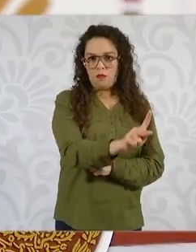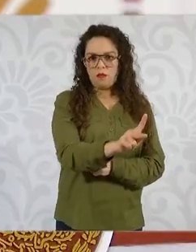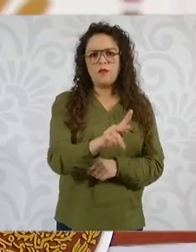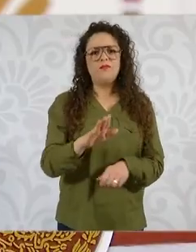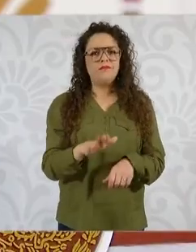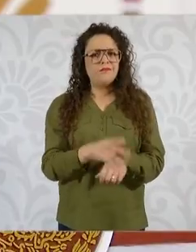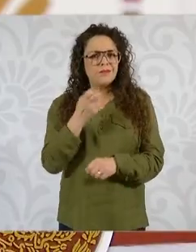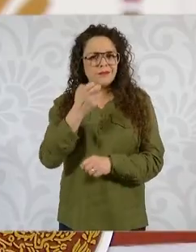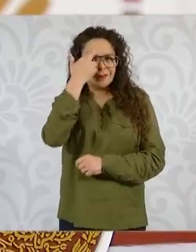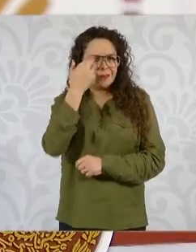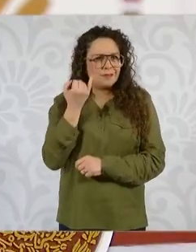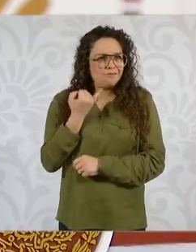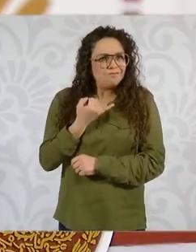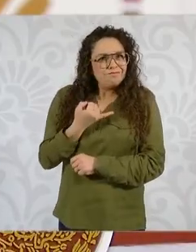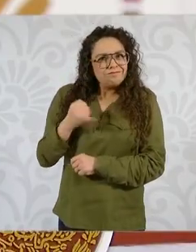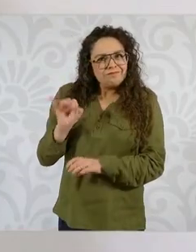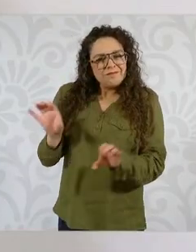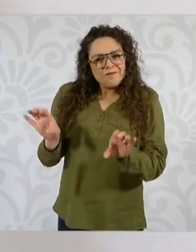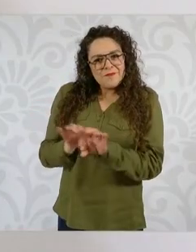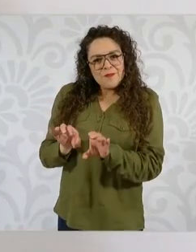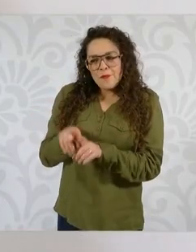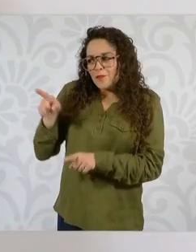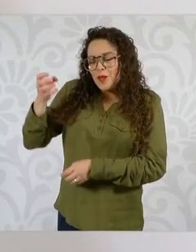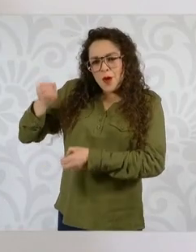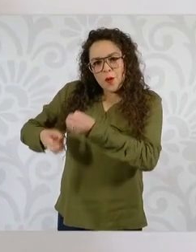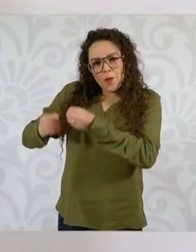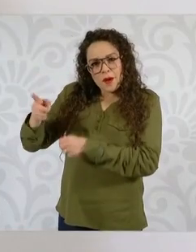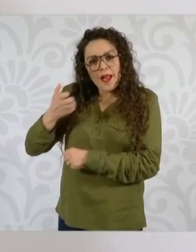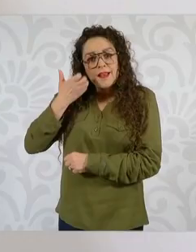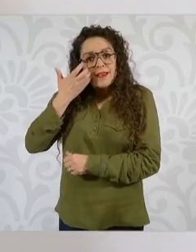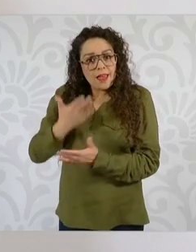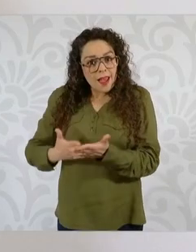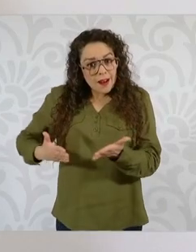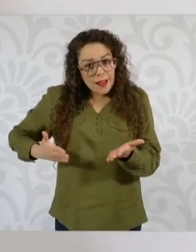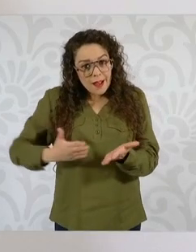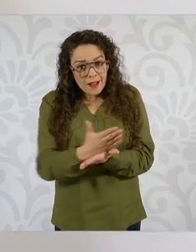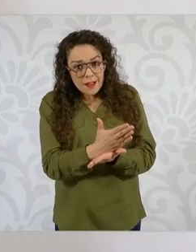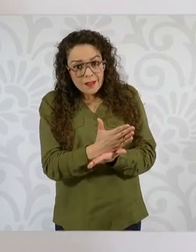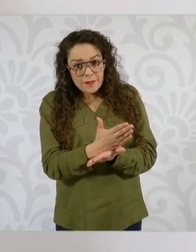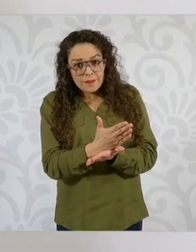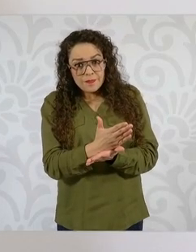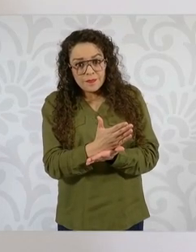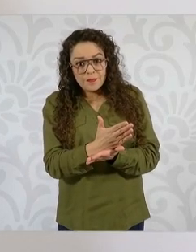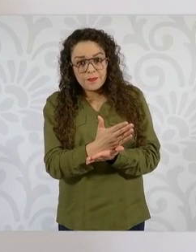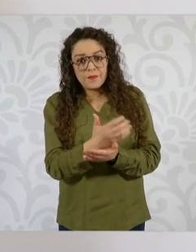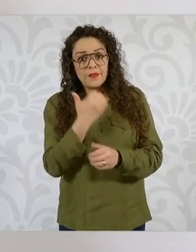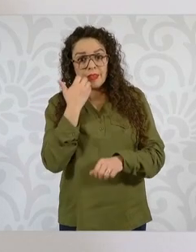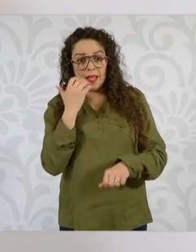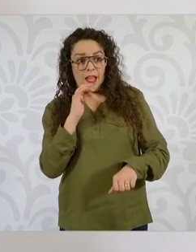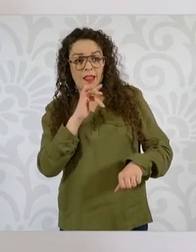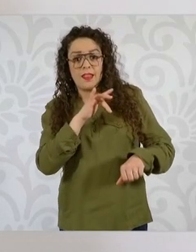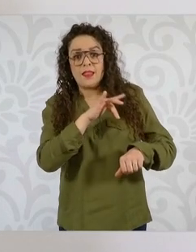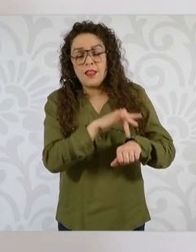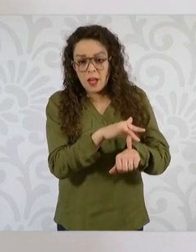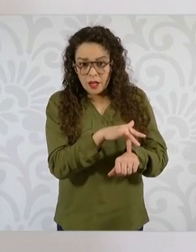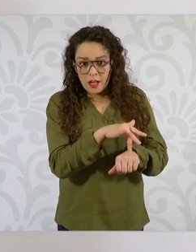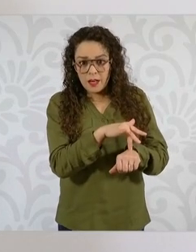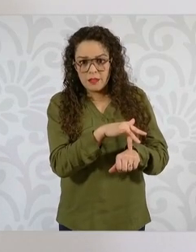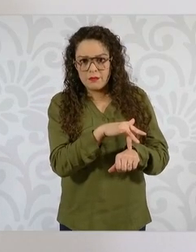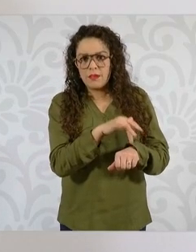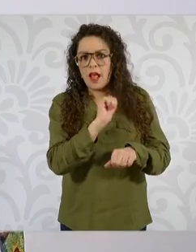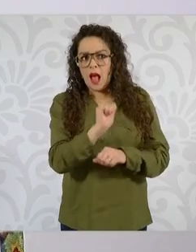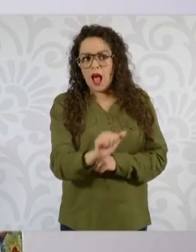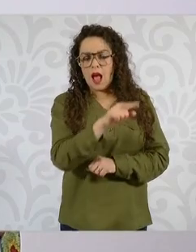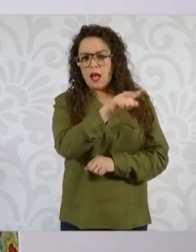no sólo pretenda intervenir y limitar las facultades constitucionales del Congreso,